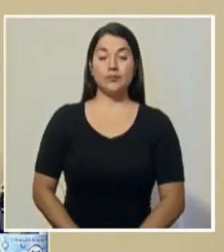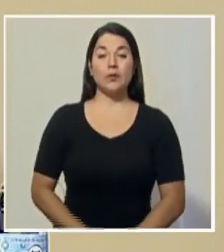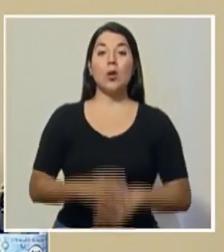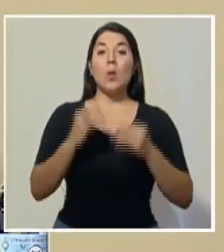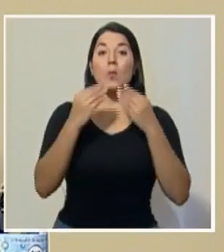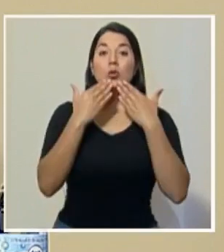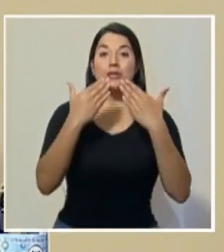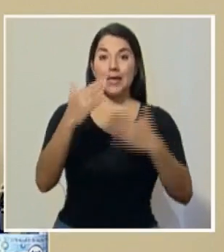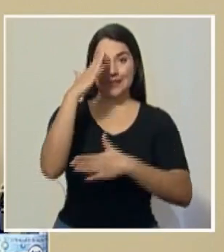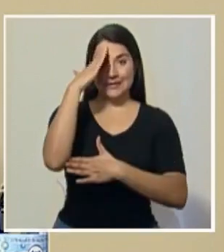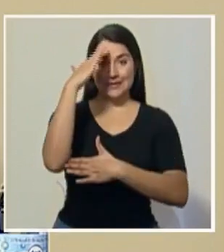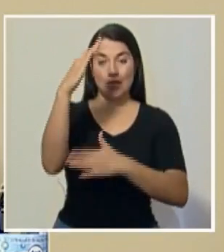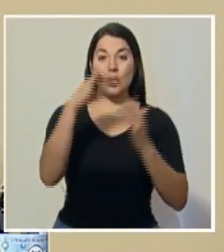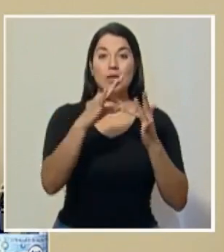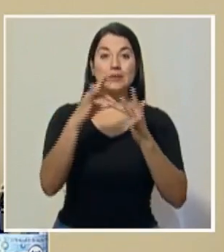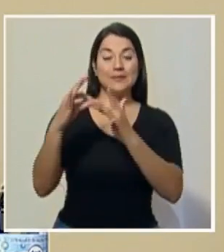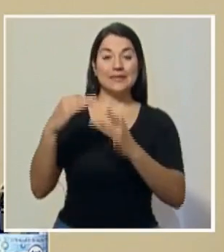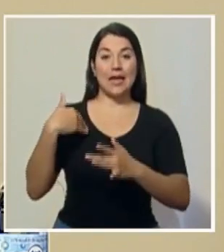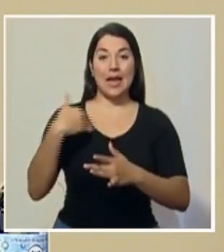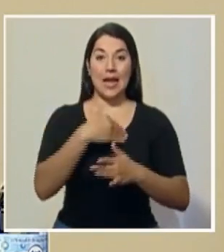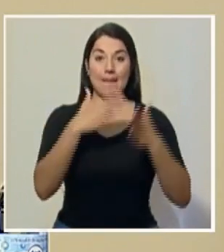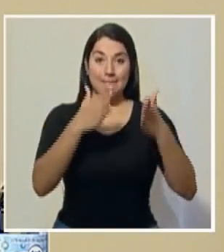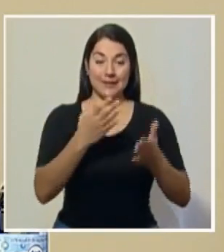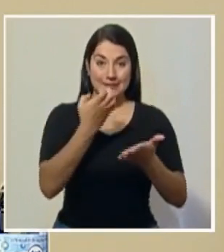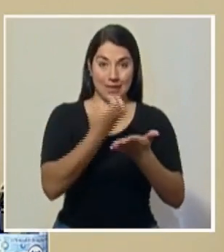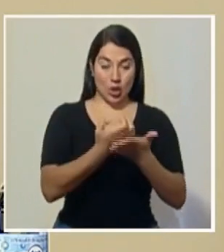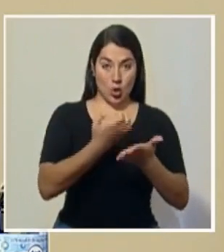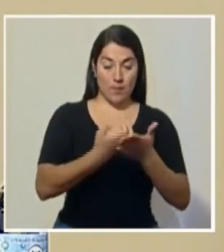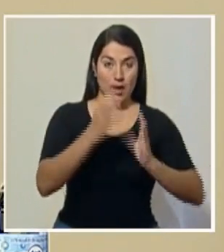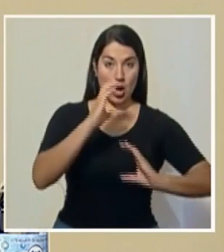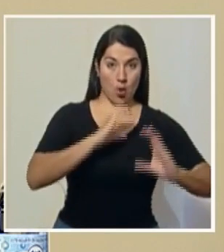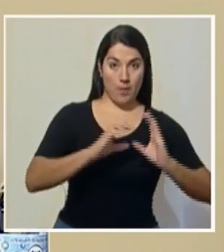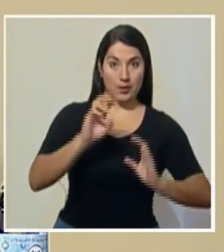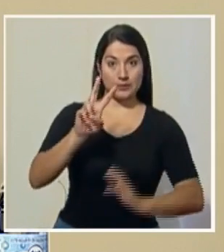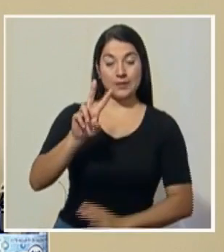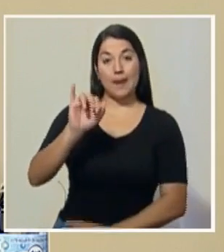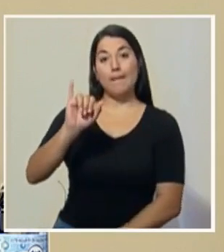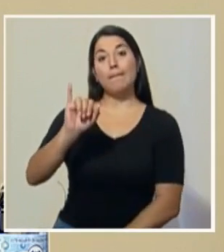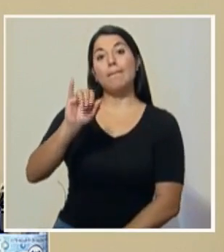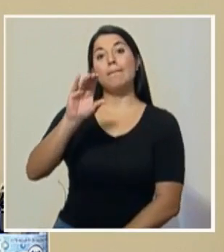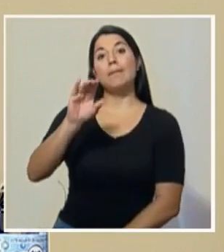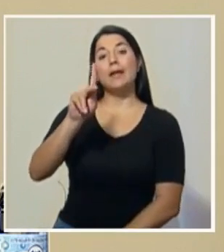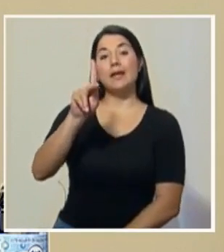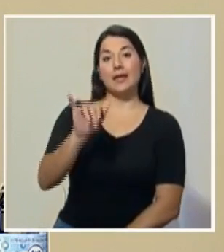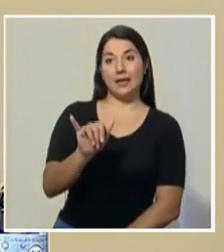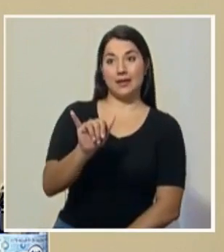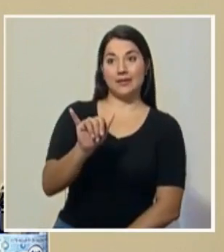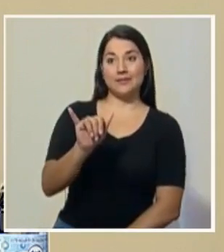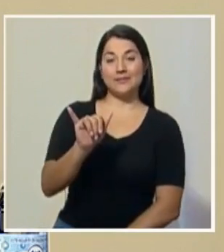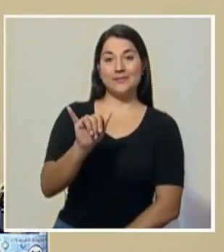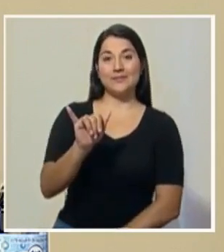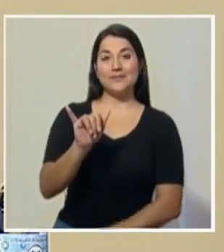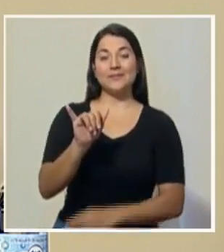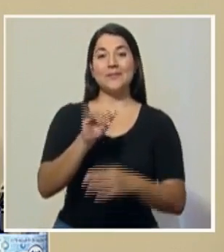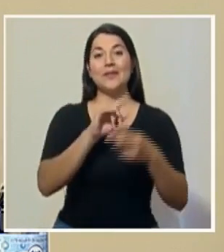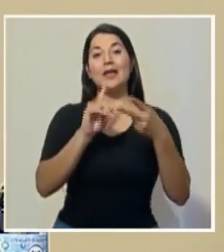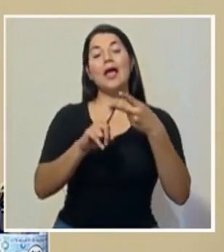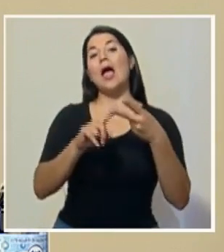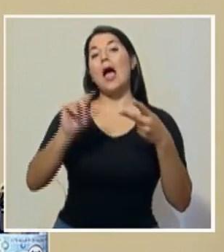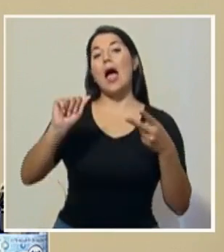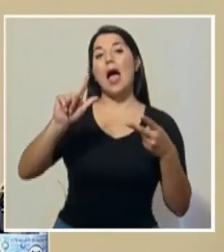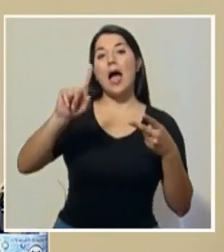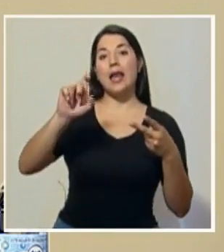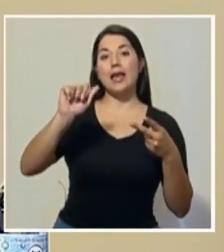Muchas gracias y un saludo especial a la Ministra de Economía y Comercio, quería Vicky, no, Victoria, ¿no? Y